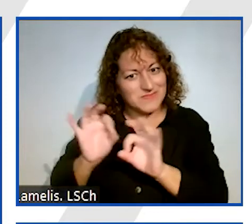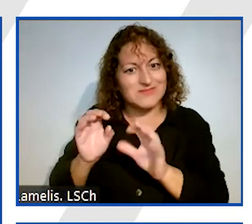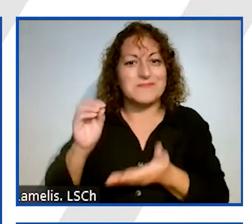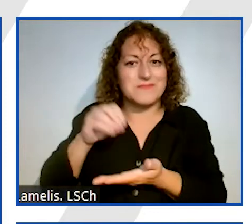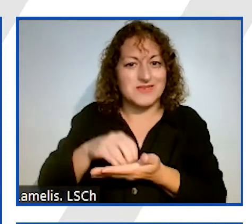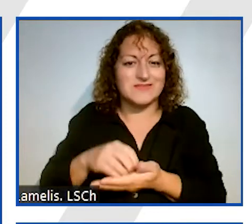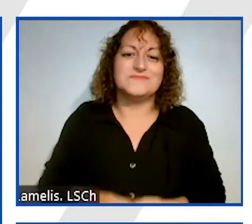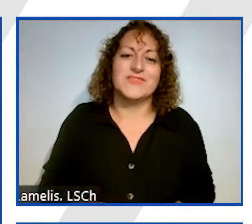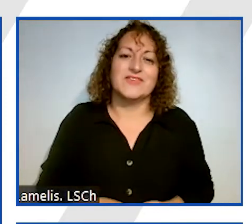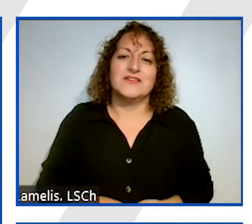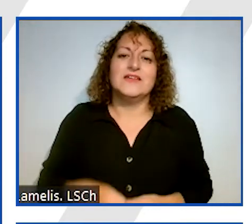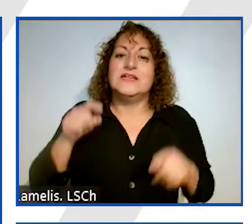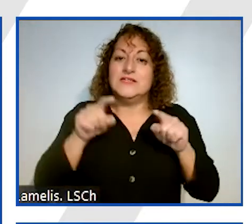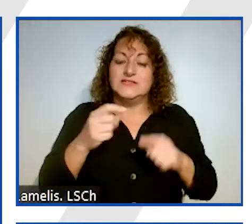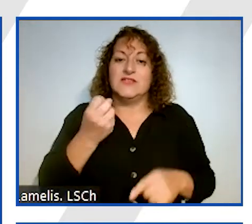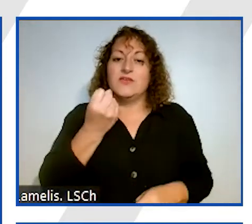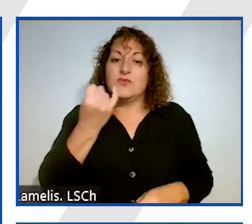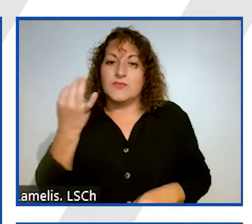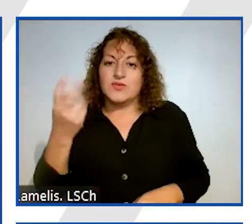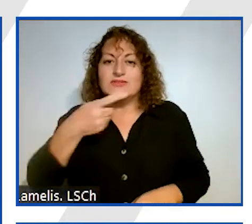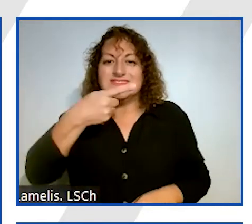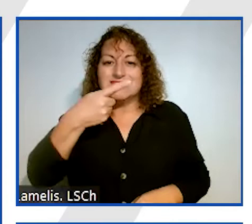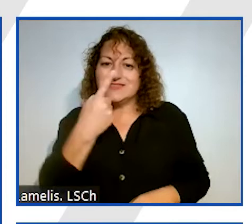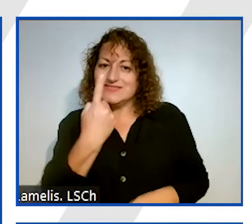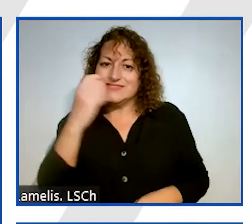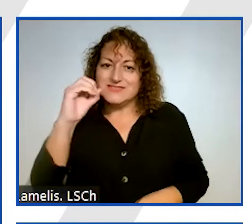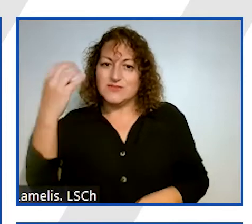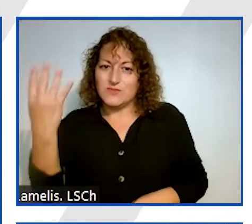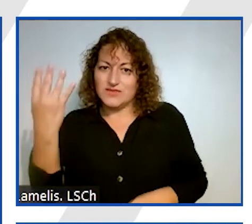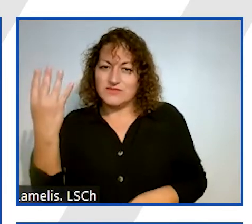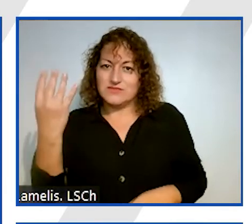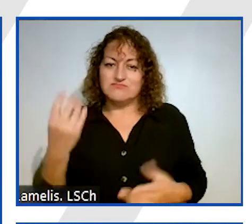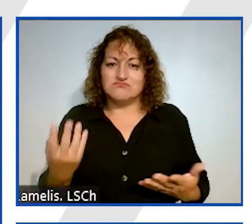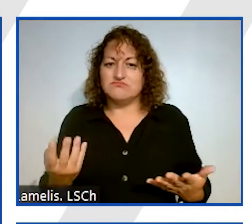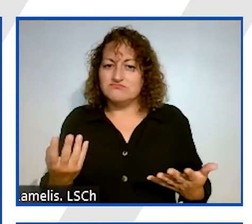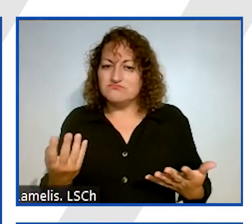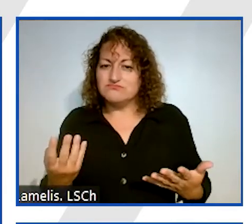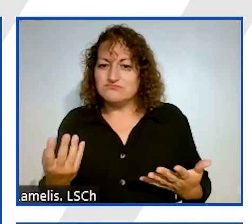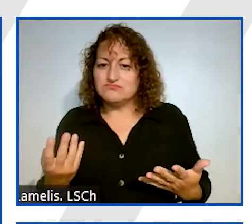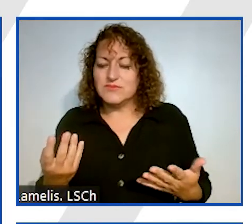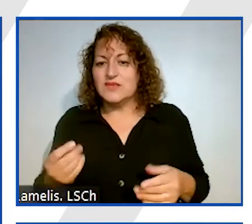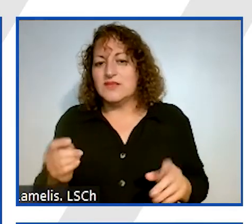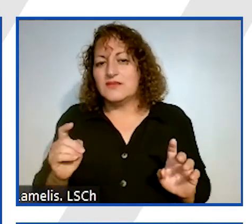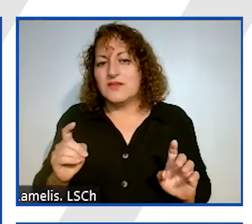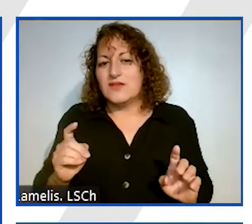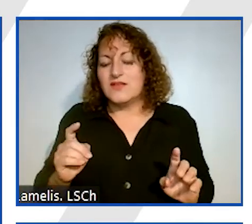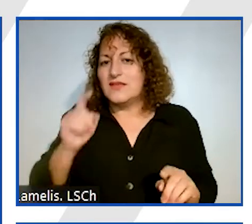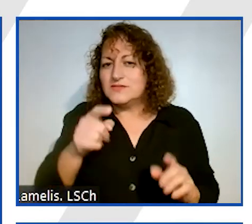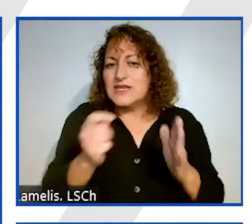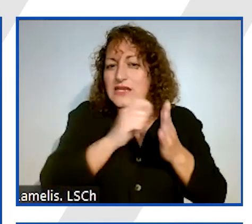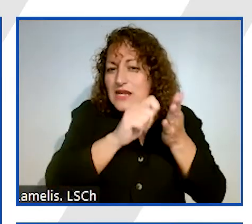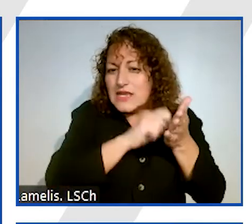bastante grande, ¿ya? Y no podemos denominar a toda la biodiversidad que está reportada porque esto es en base a